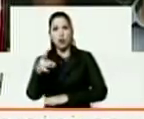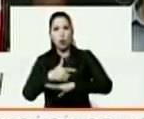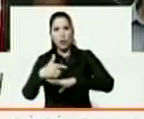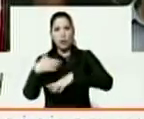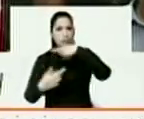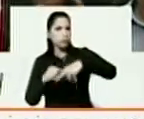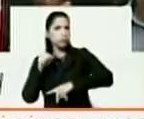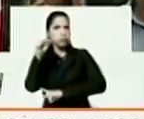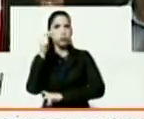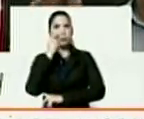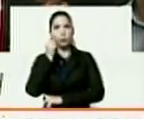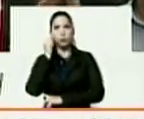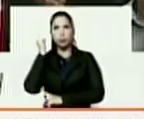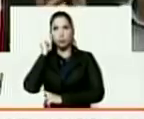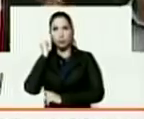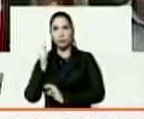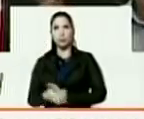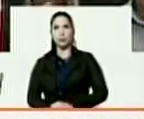o una revolución